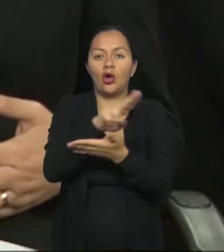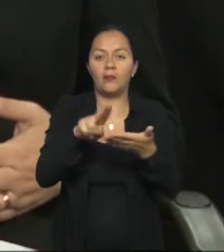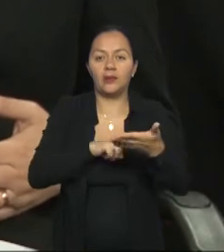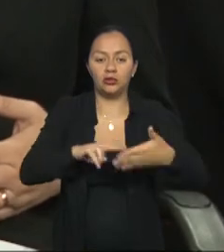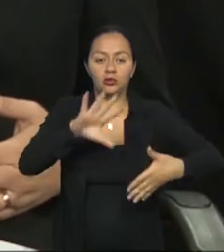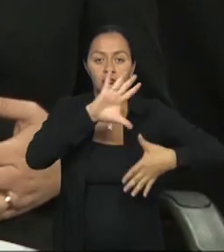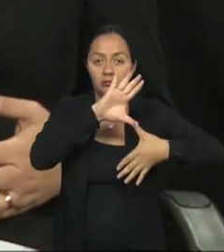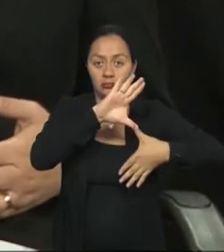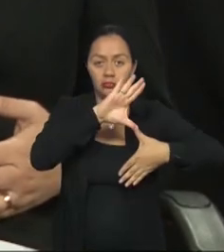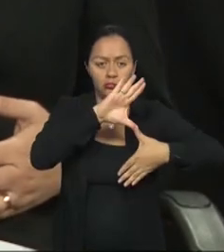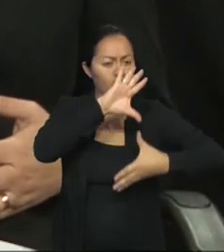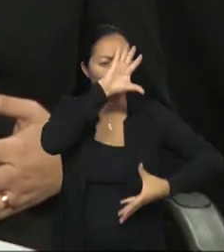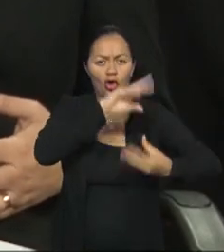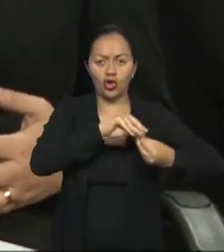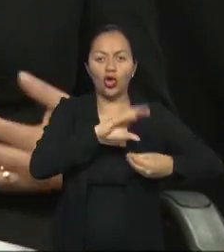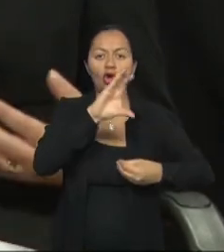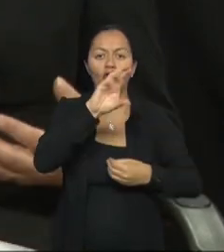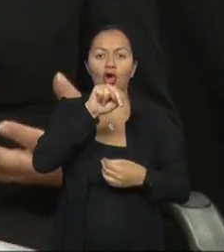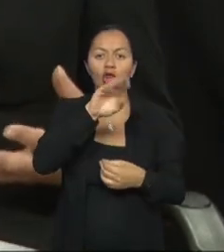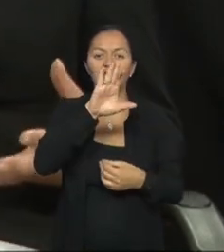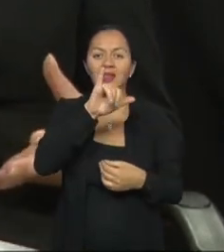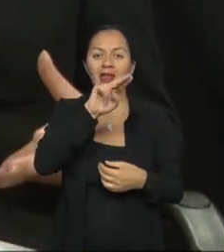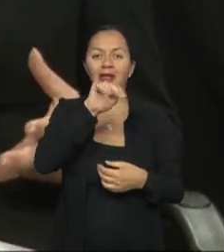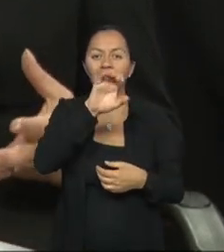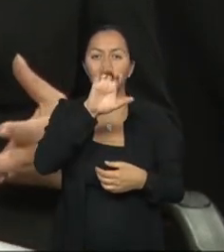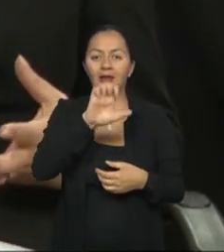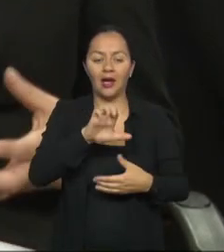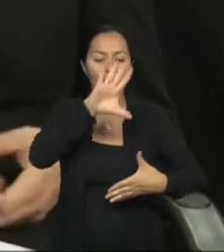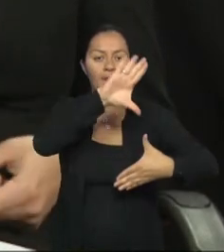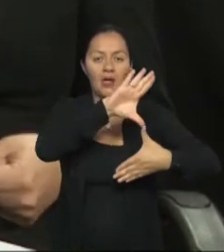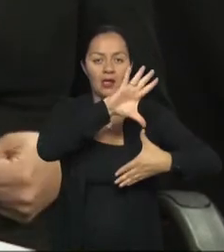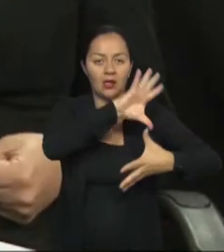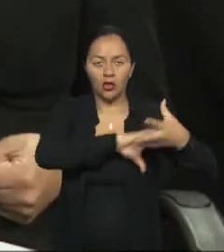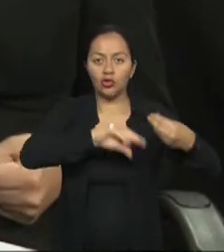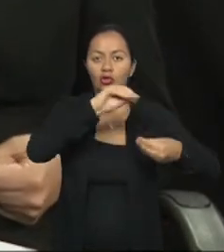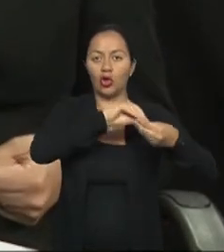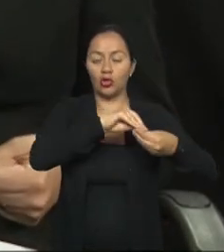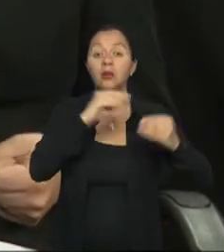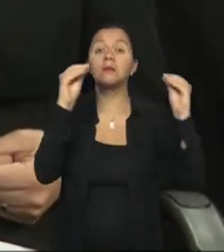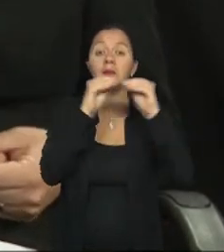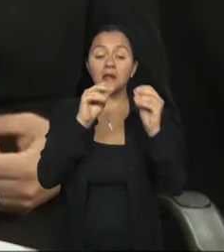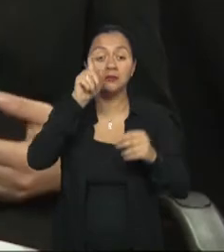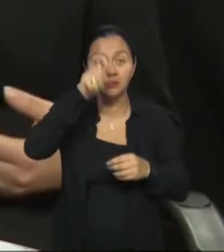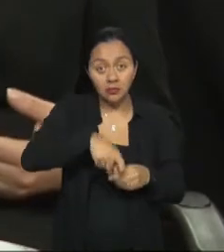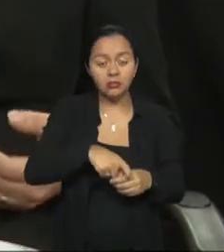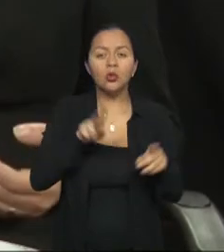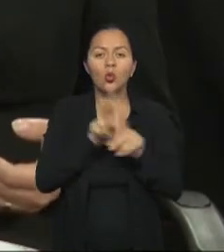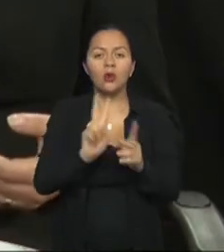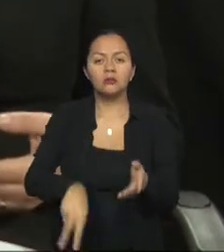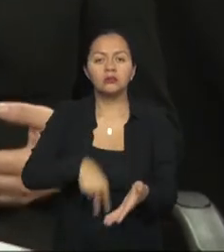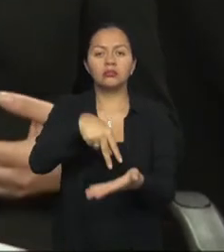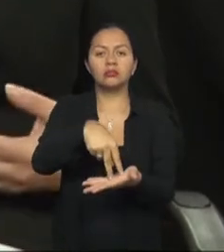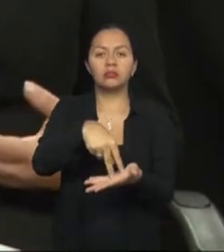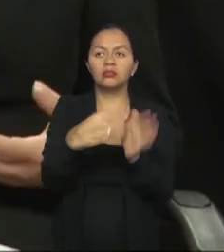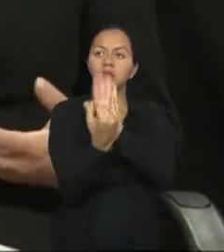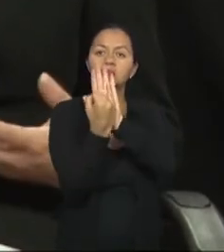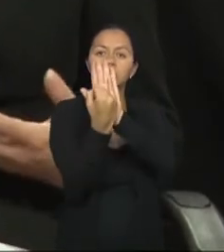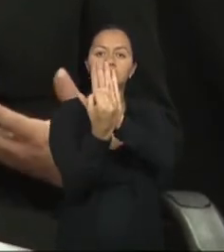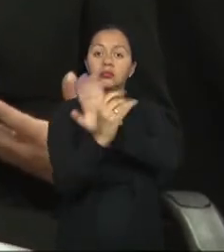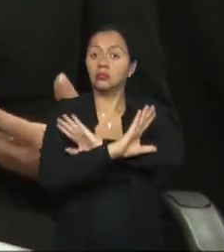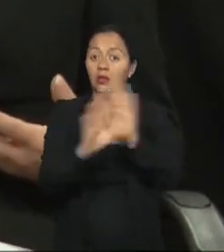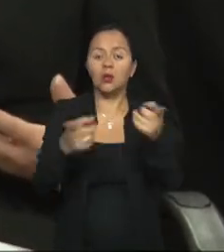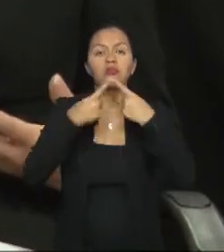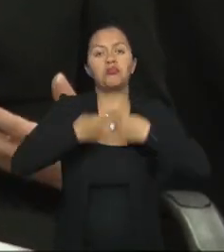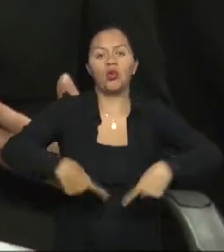de las Personas con Discapacidad. Entonces, este encuentro sí es unir a todos, levantar su voz, hacerla pública y así